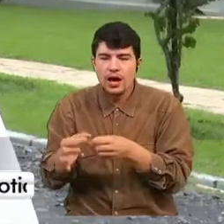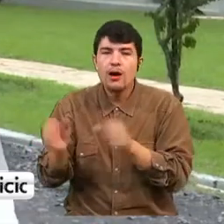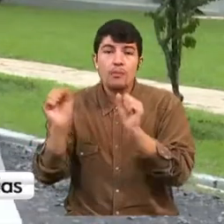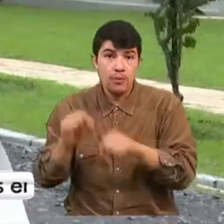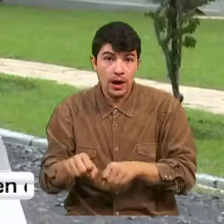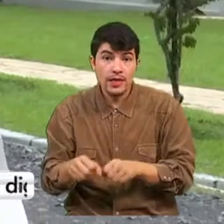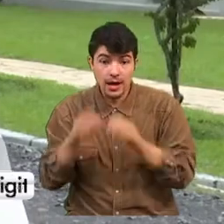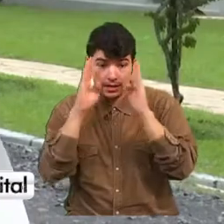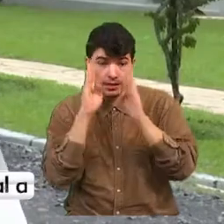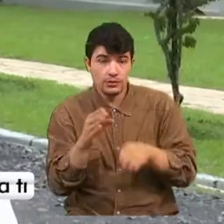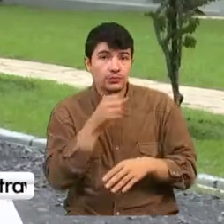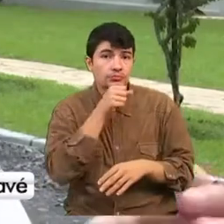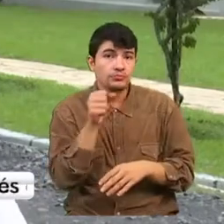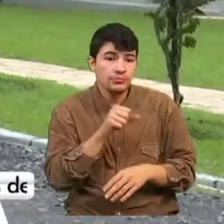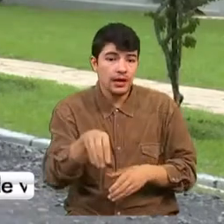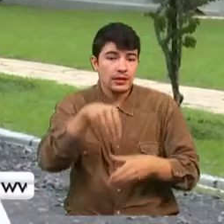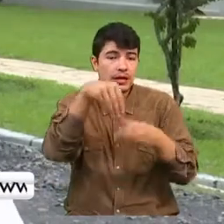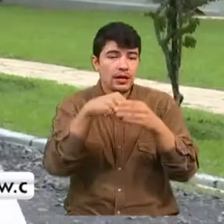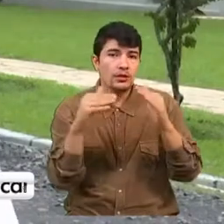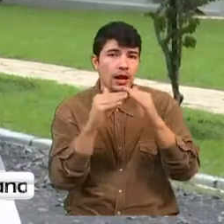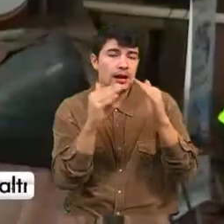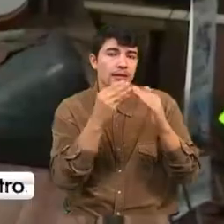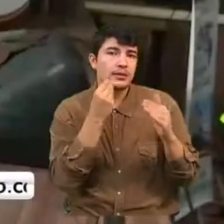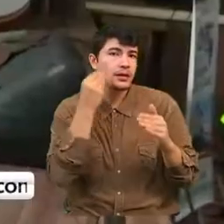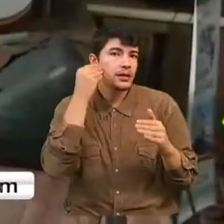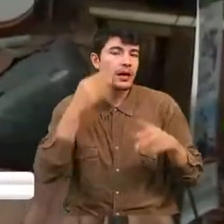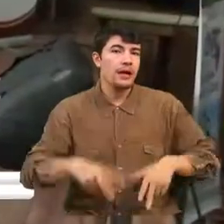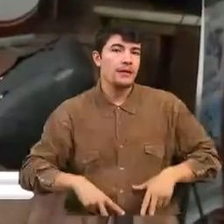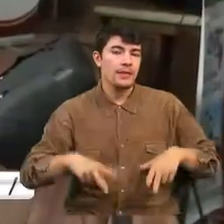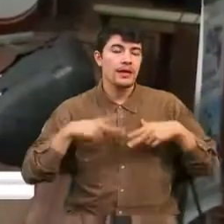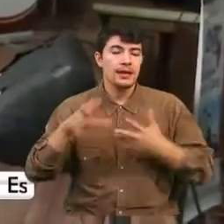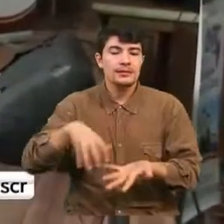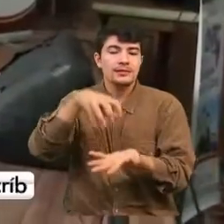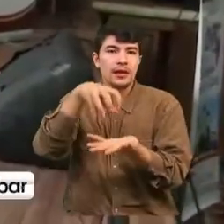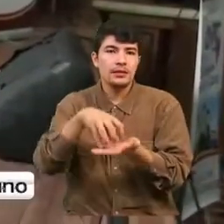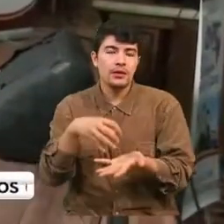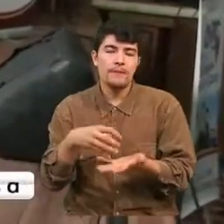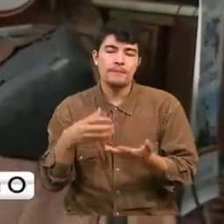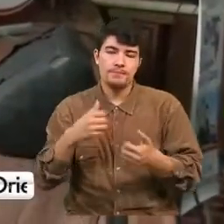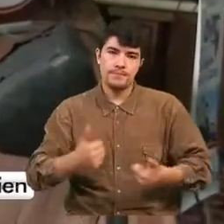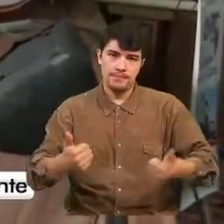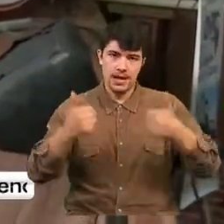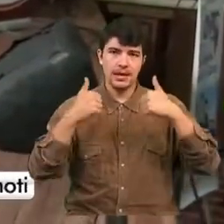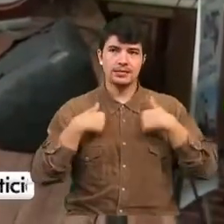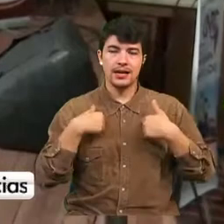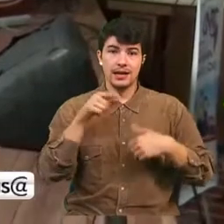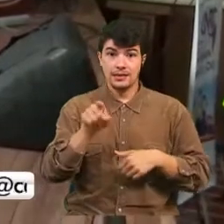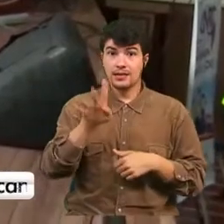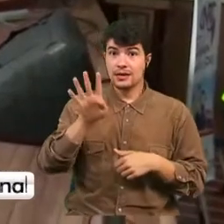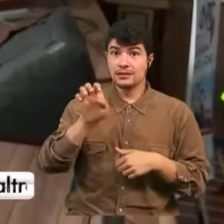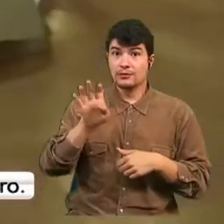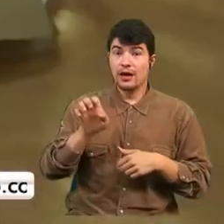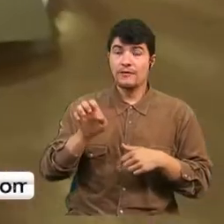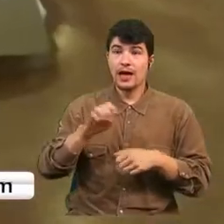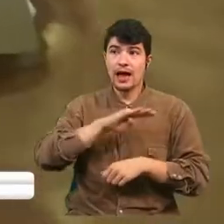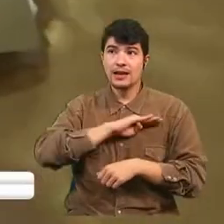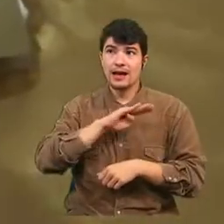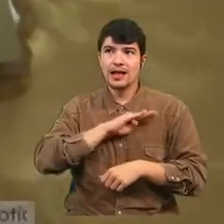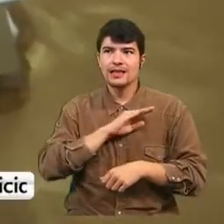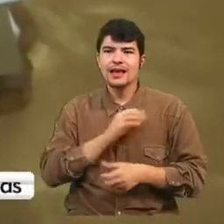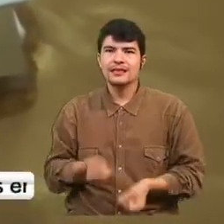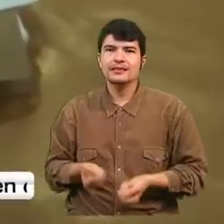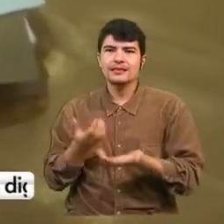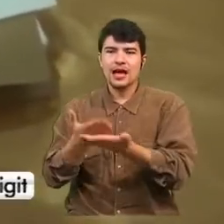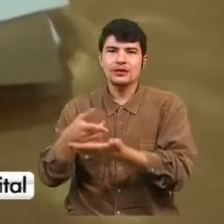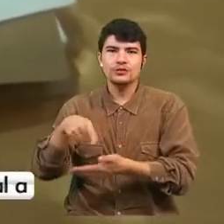los adultos mayores que están en centros vida y centros de bienestar. Los 19 alcaldes de la provincia de Vélez recibieron el cheque que